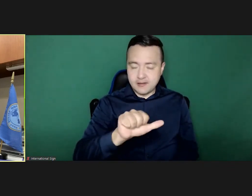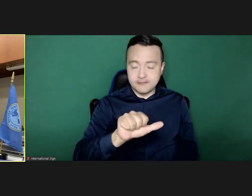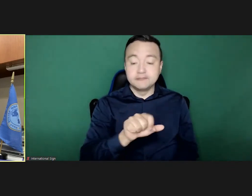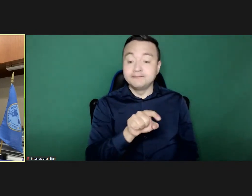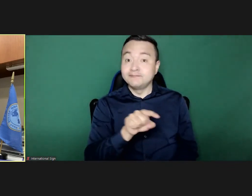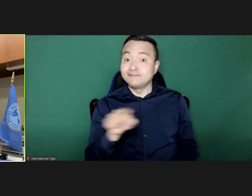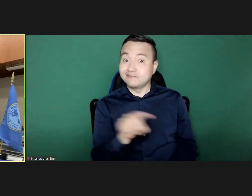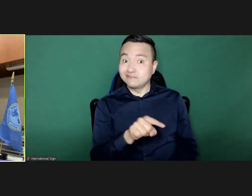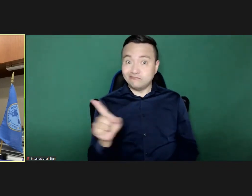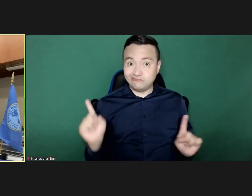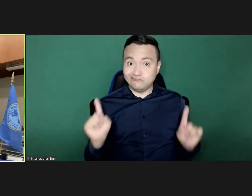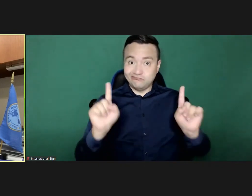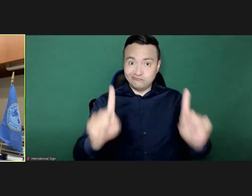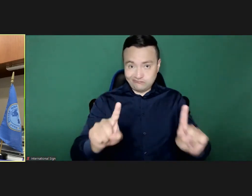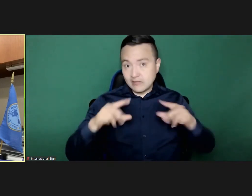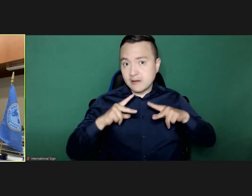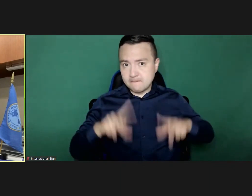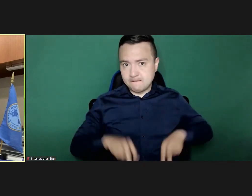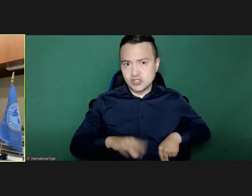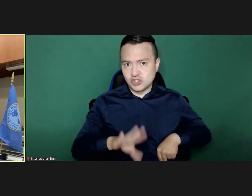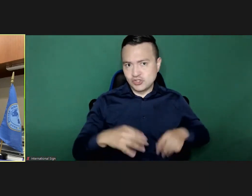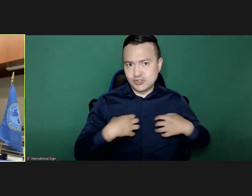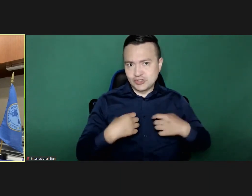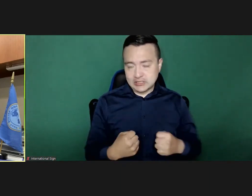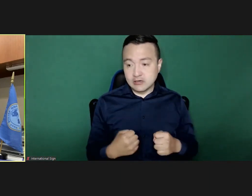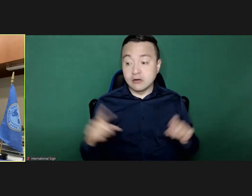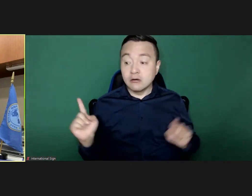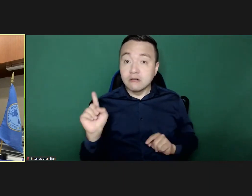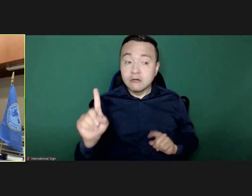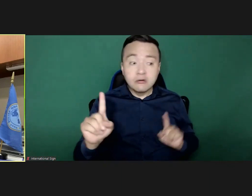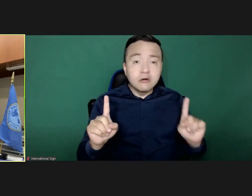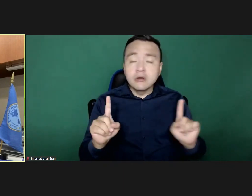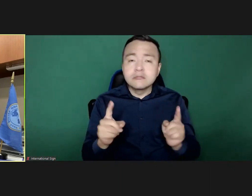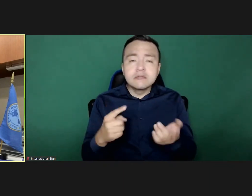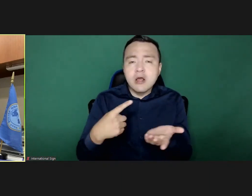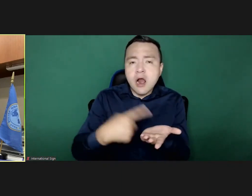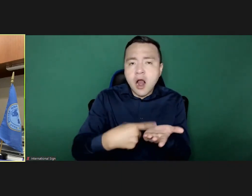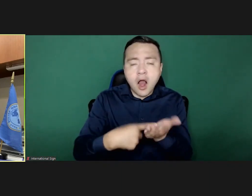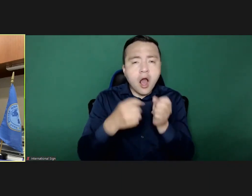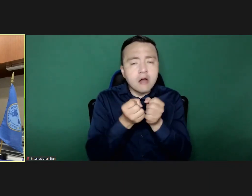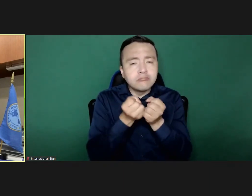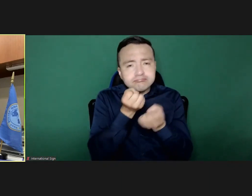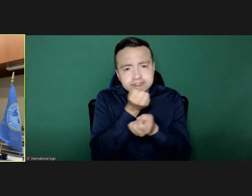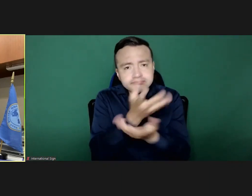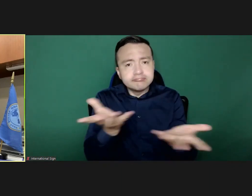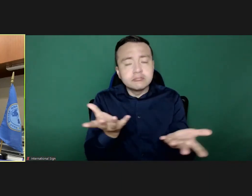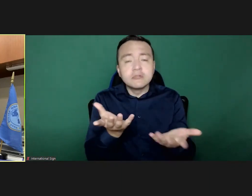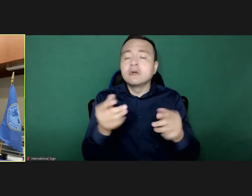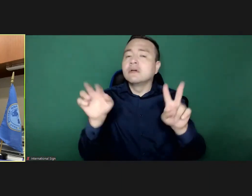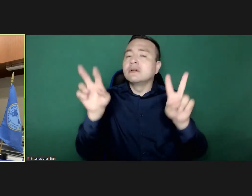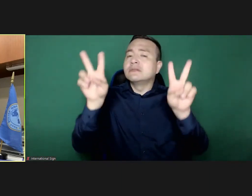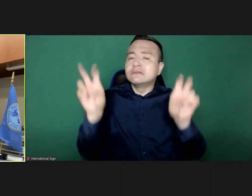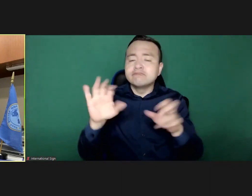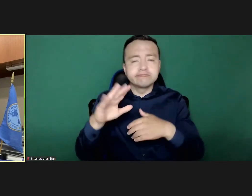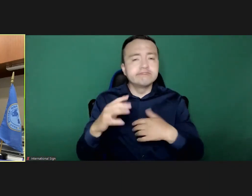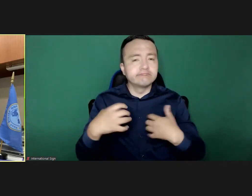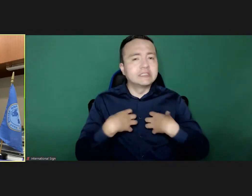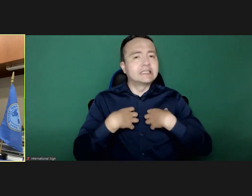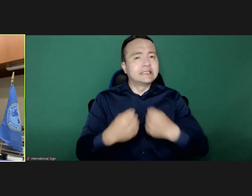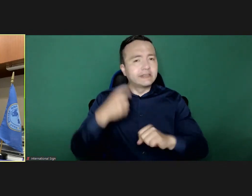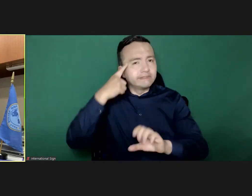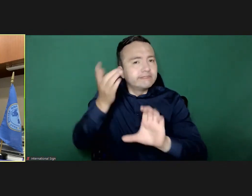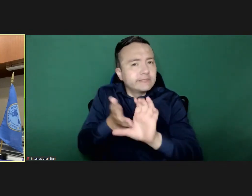sobre el trabajo que hace su país para continuar los servicios para las NTs. Quiero también agradecer